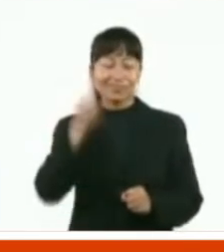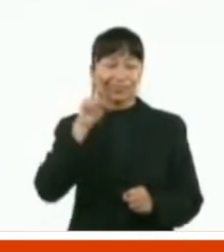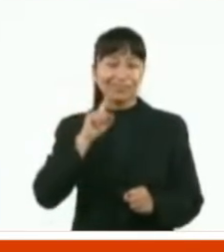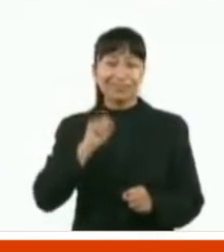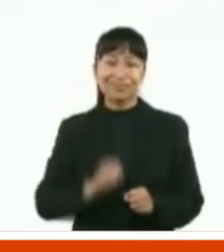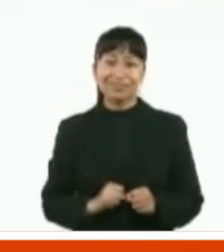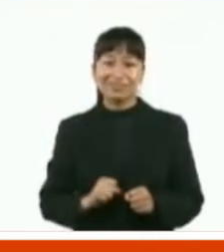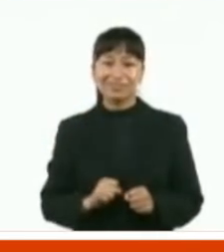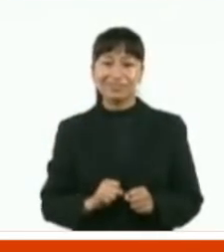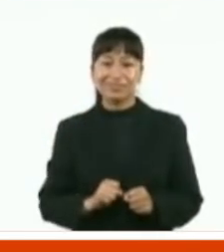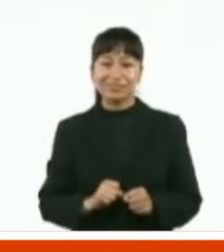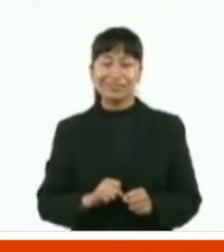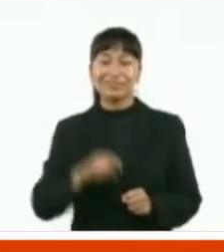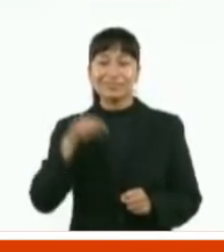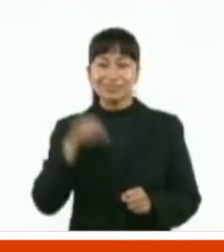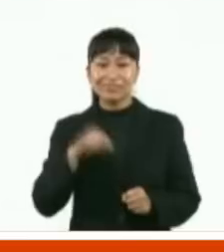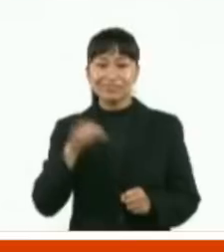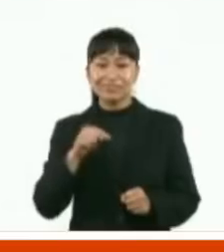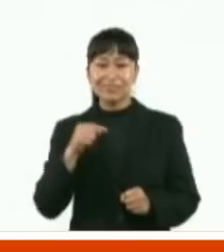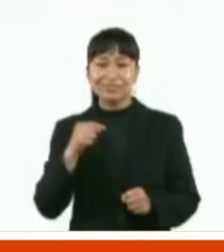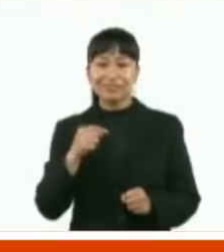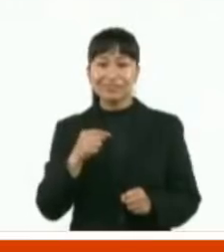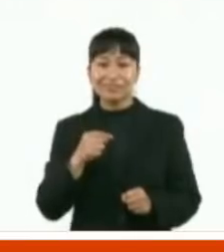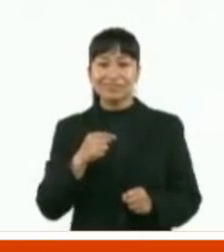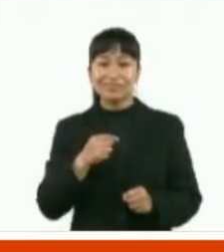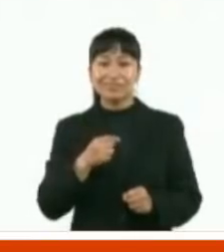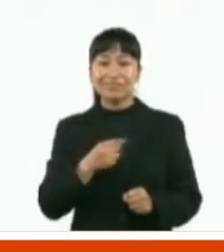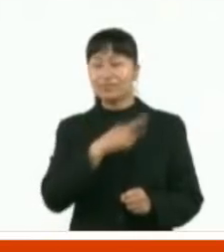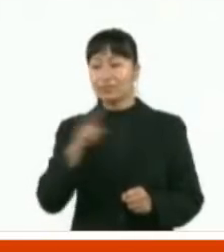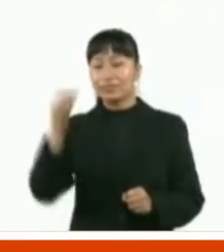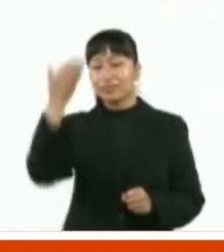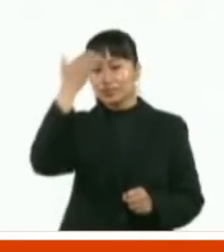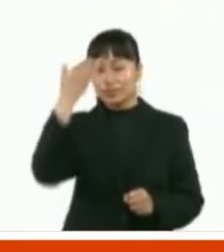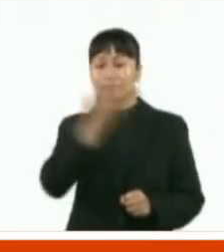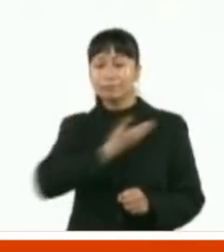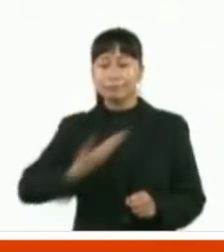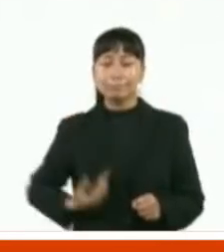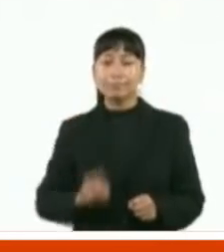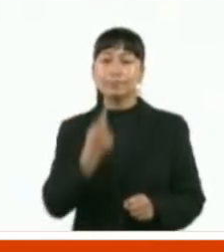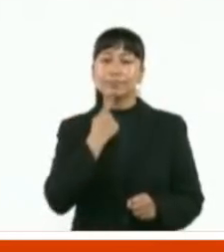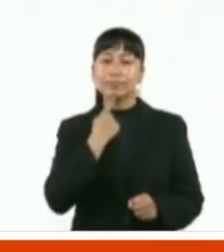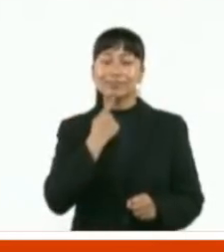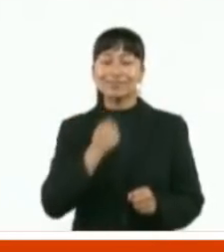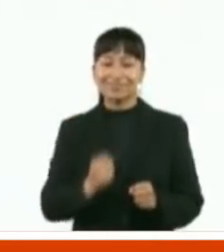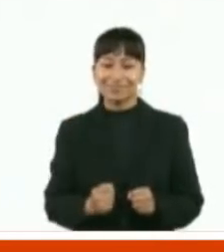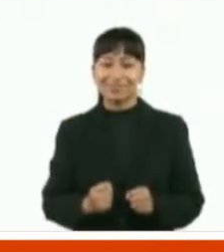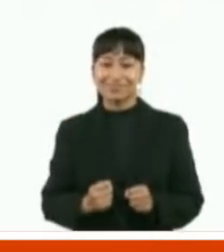Y desde aquí también quiero hacer ese reconocimiento pues al presidente de la República, Andrés Manuel López Obrador,